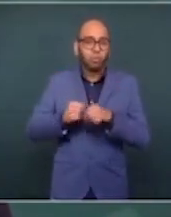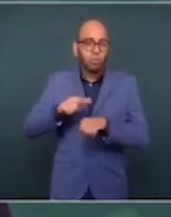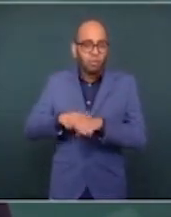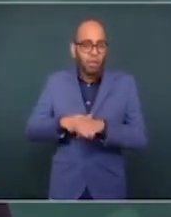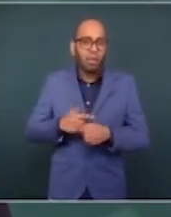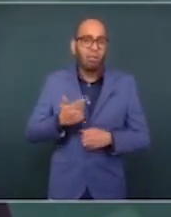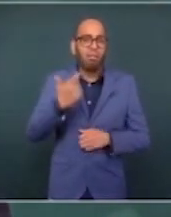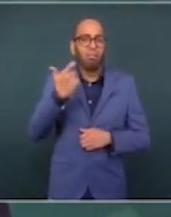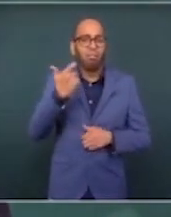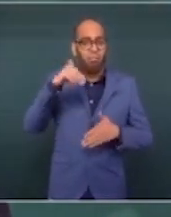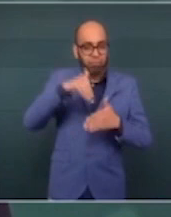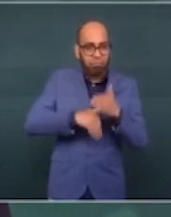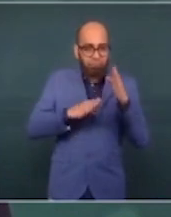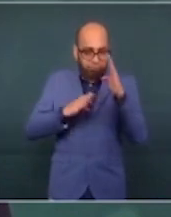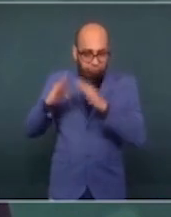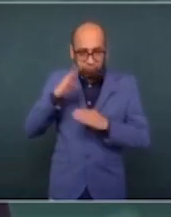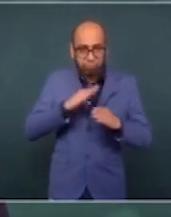pública,